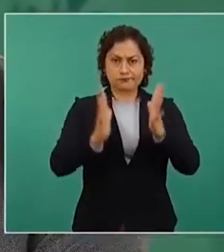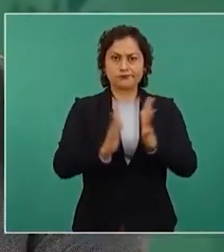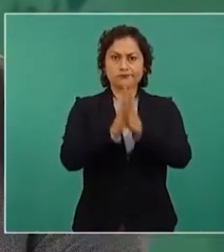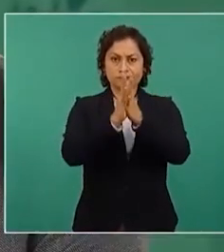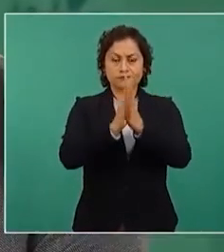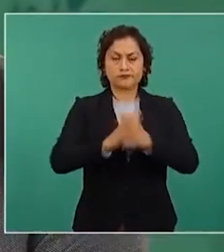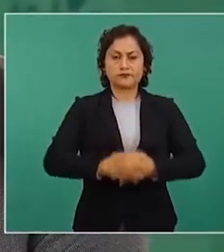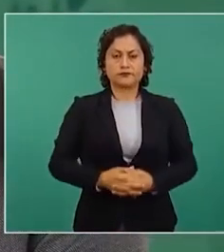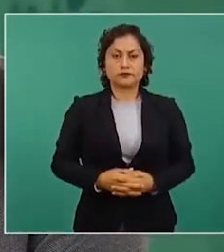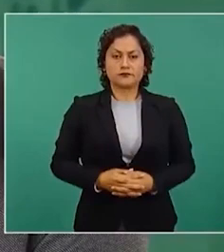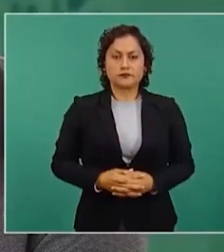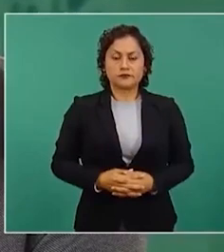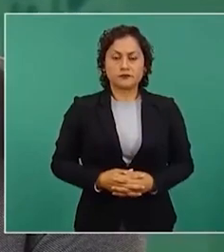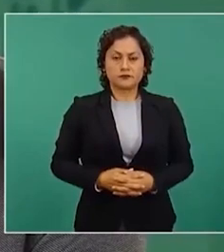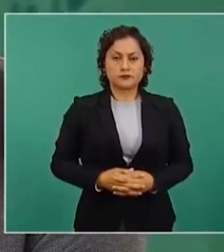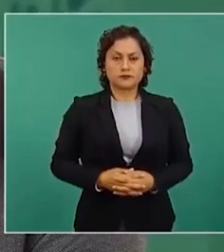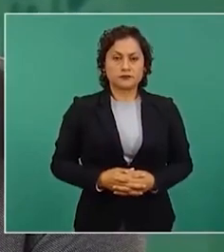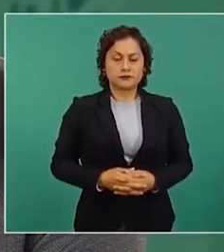se